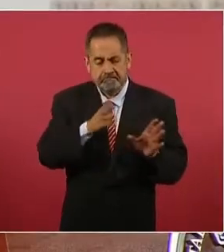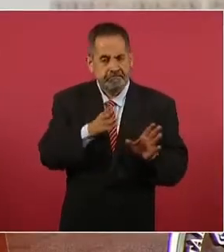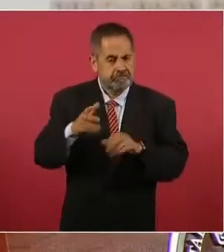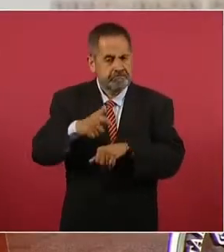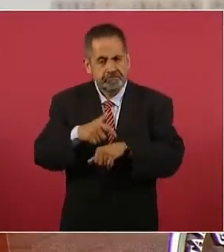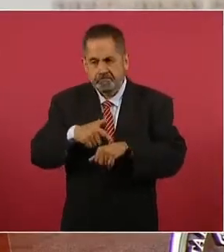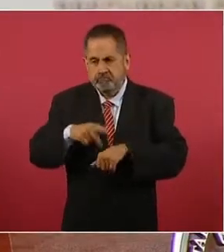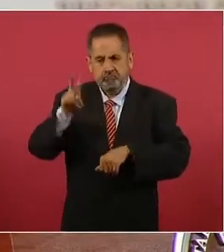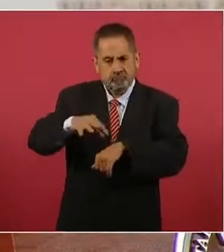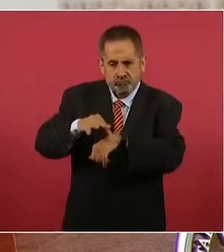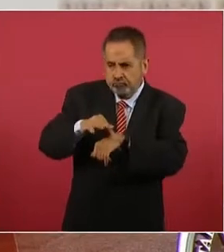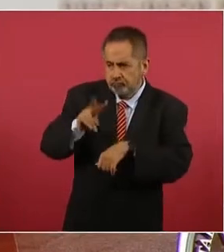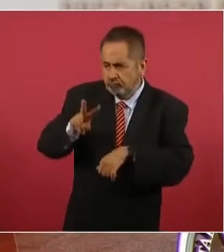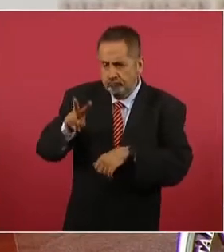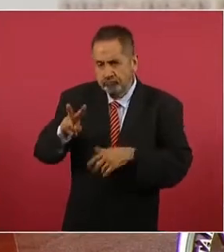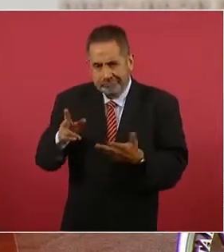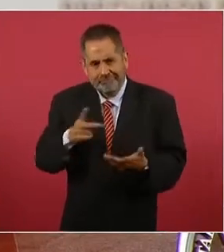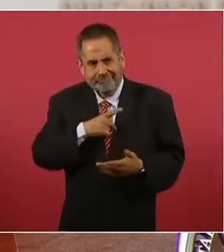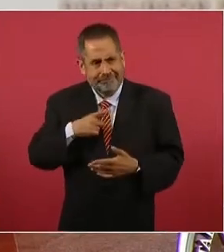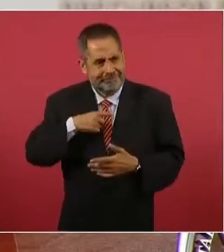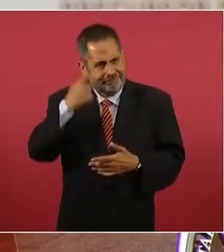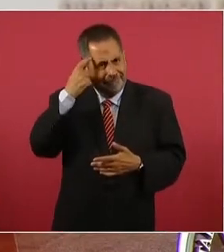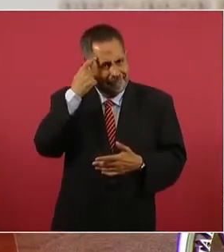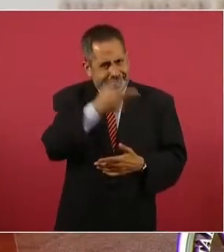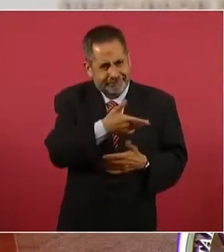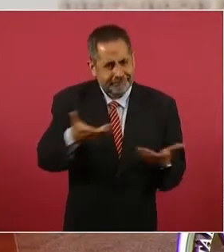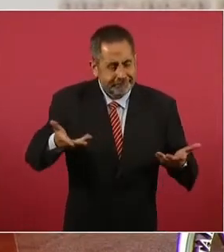apegadas a la realidad?